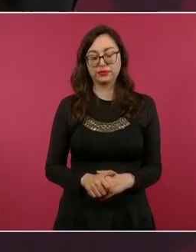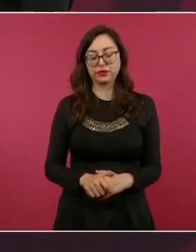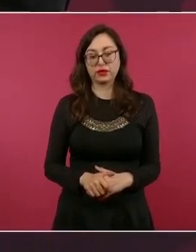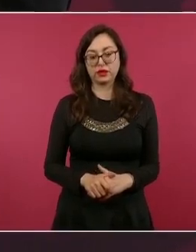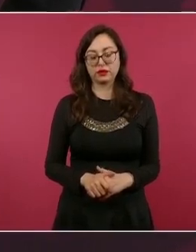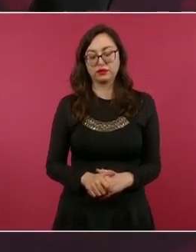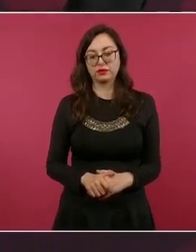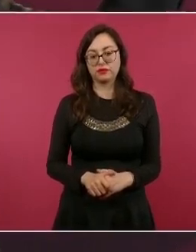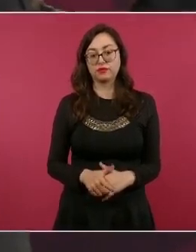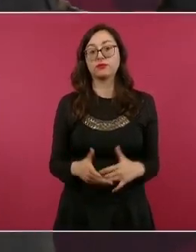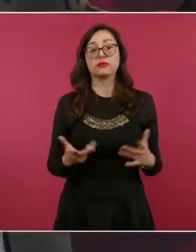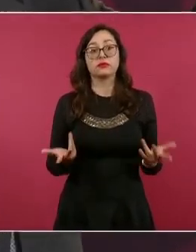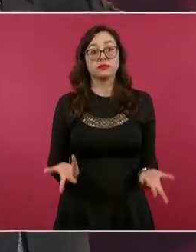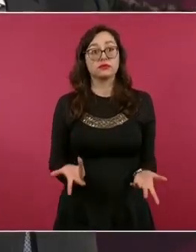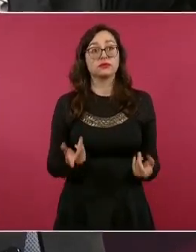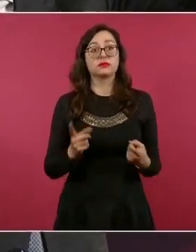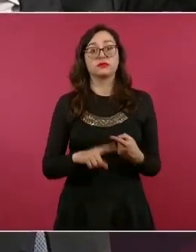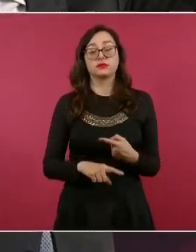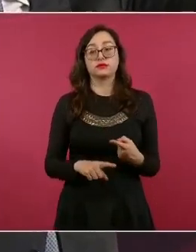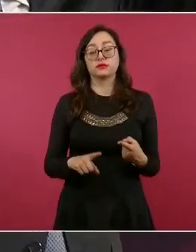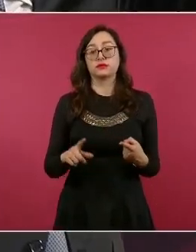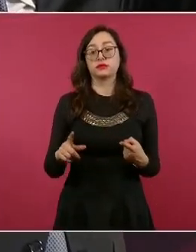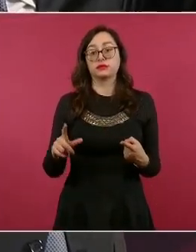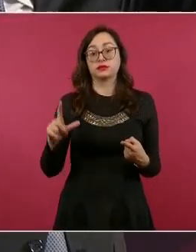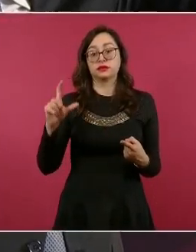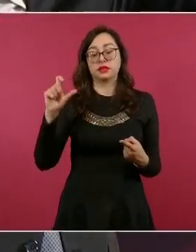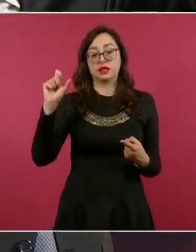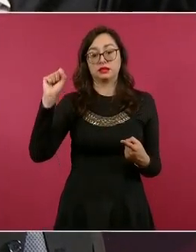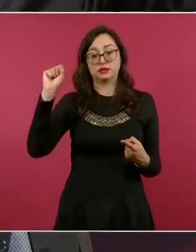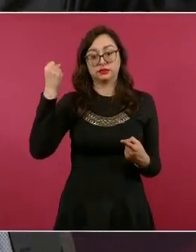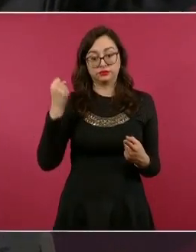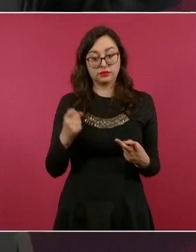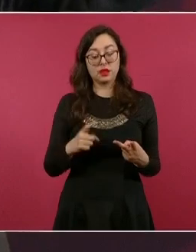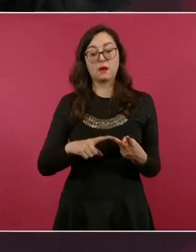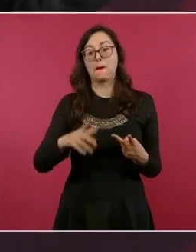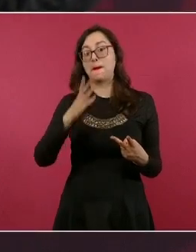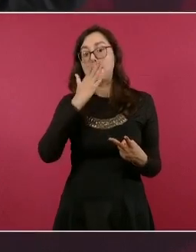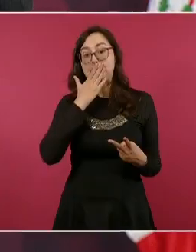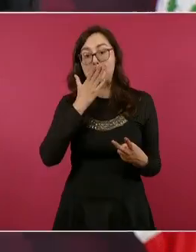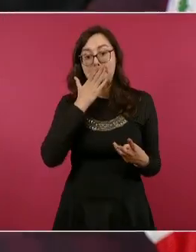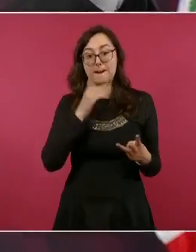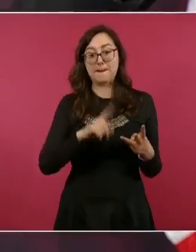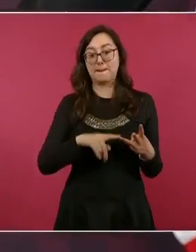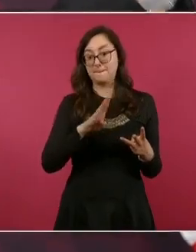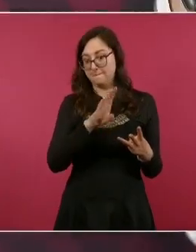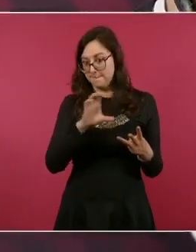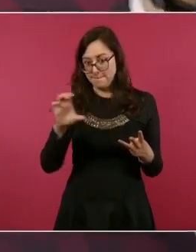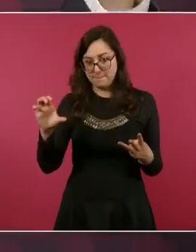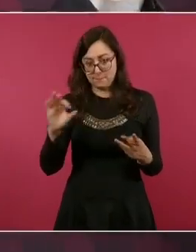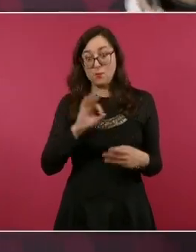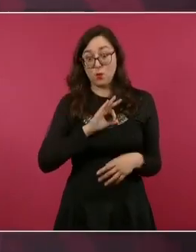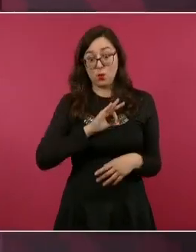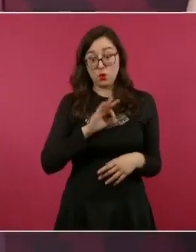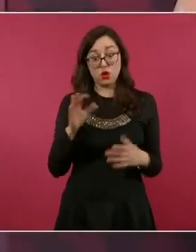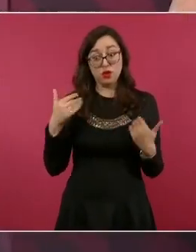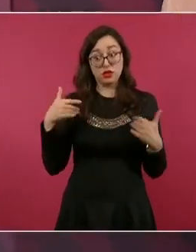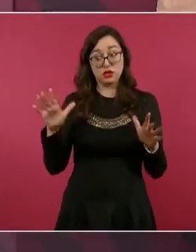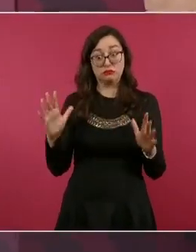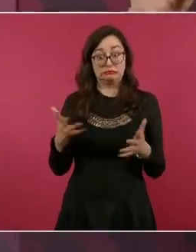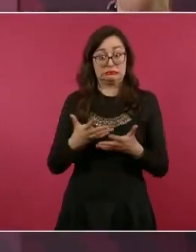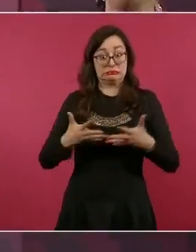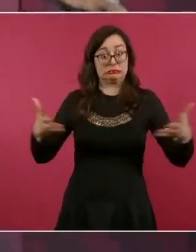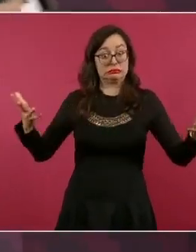pase por Sinaloa, Sonora, hasta Baja California. Es una gran obra, grandes